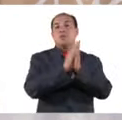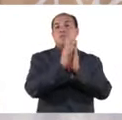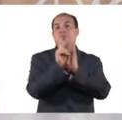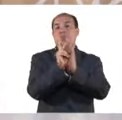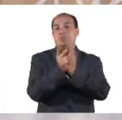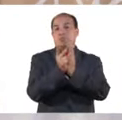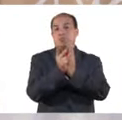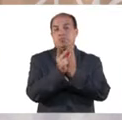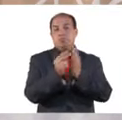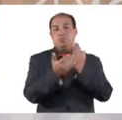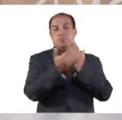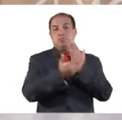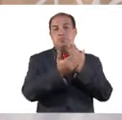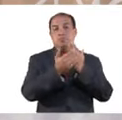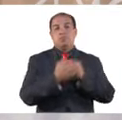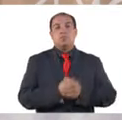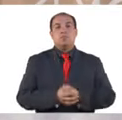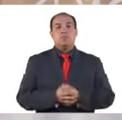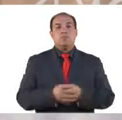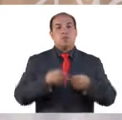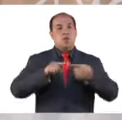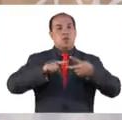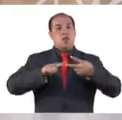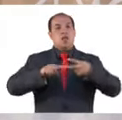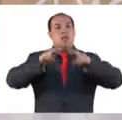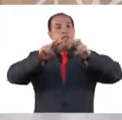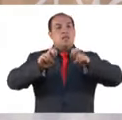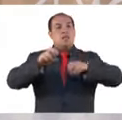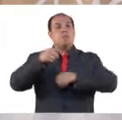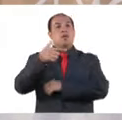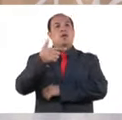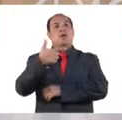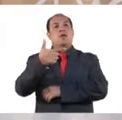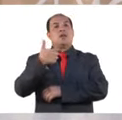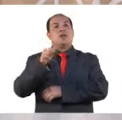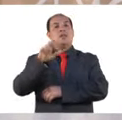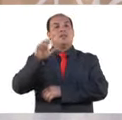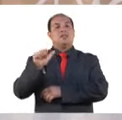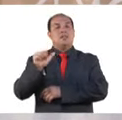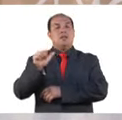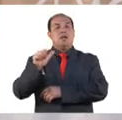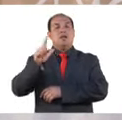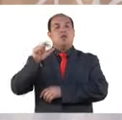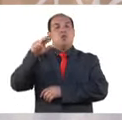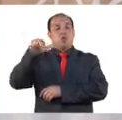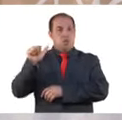Y en el caso de García Luna, pues sí llama la atención, es un escándalo lo de García Luna,